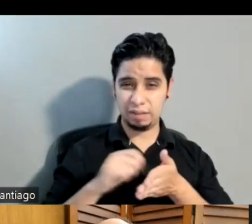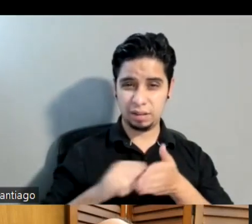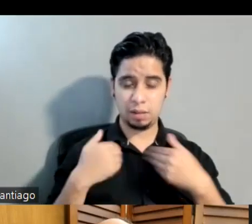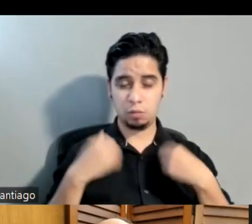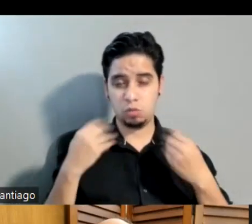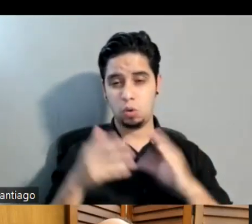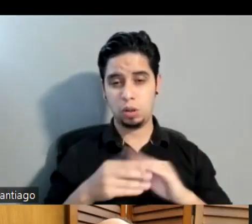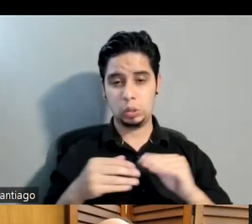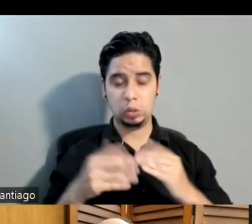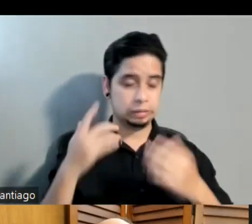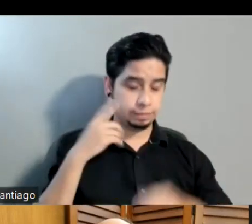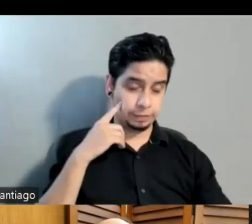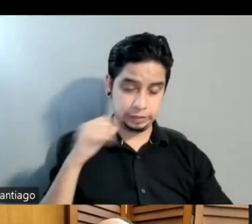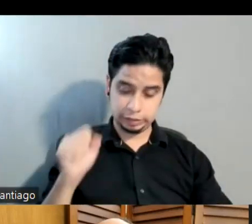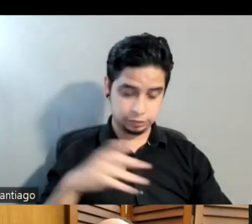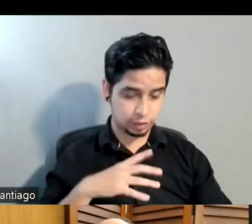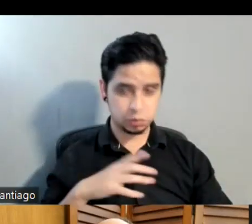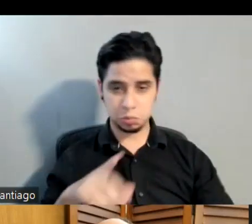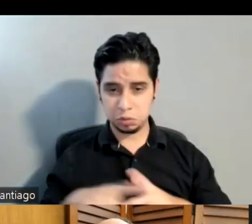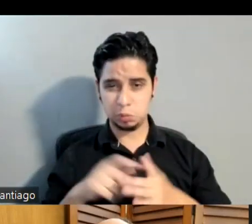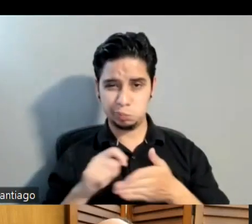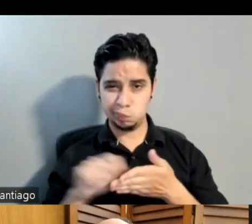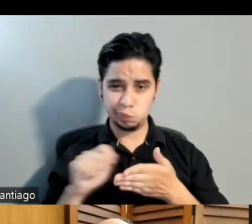pues comencé a escribir, pero